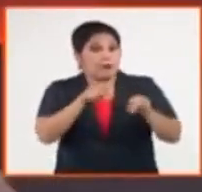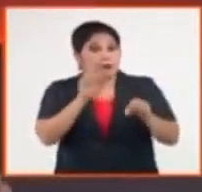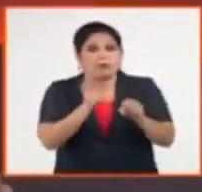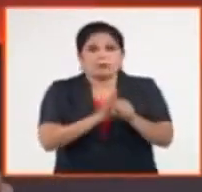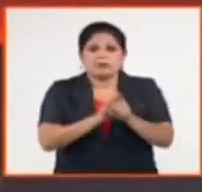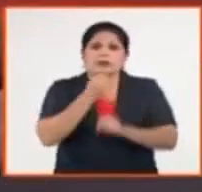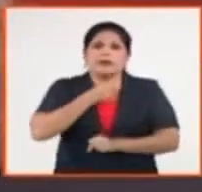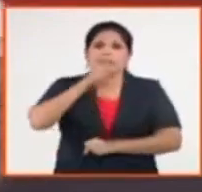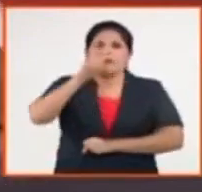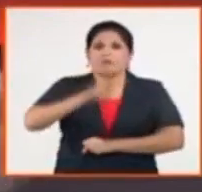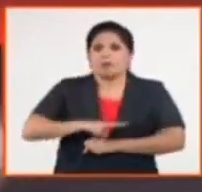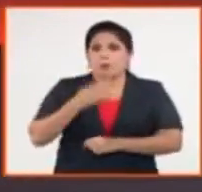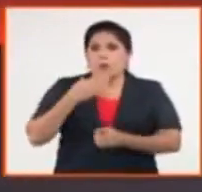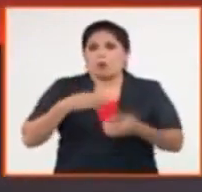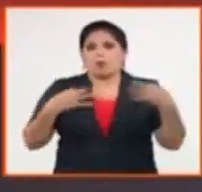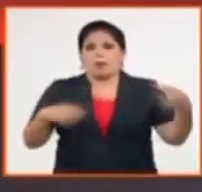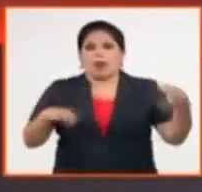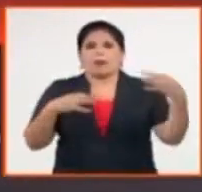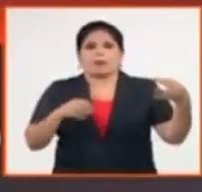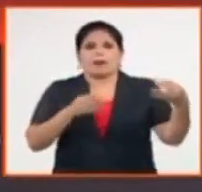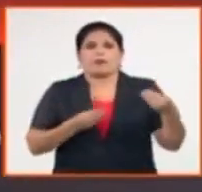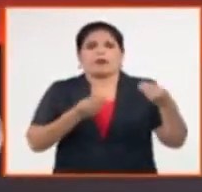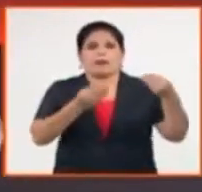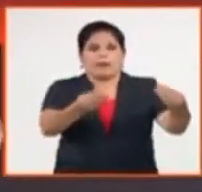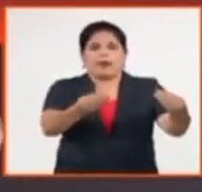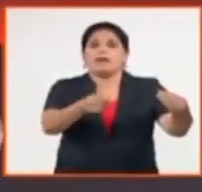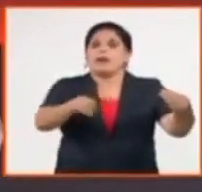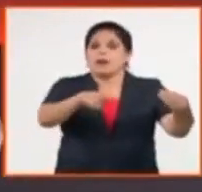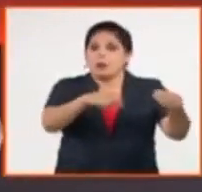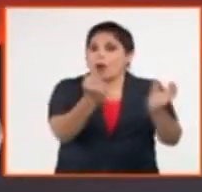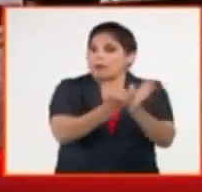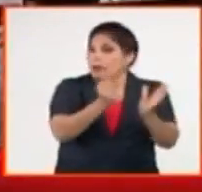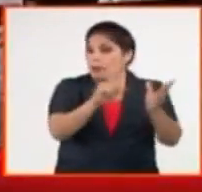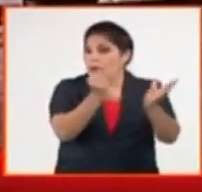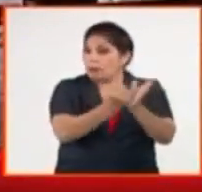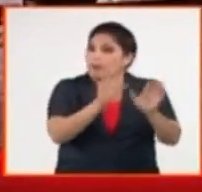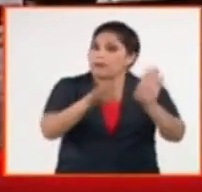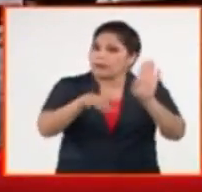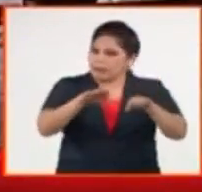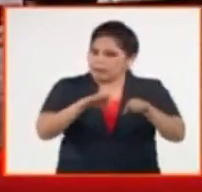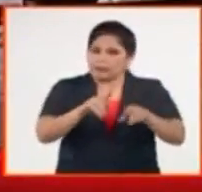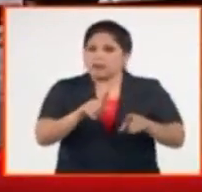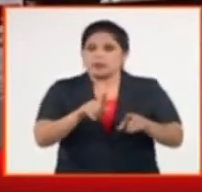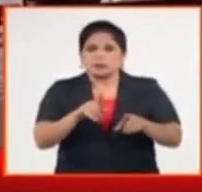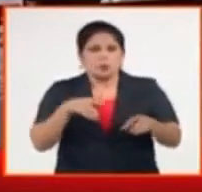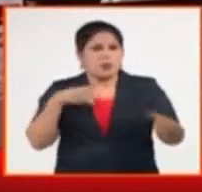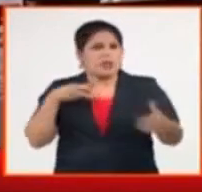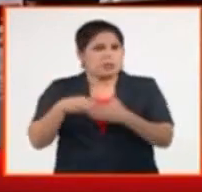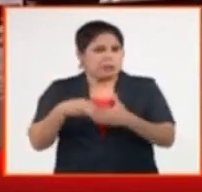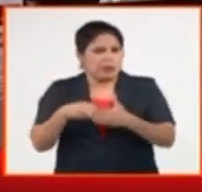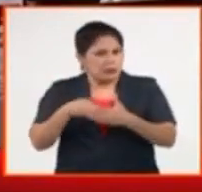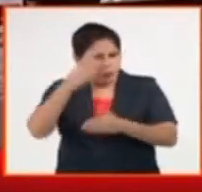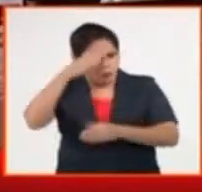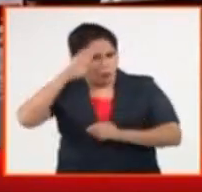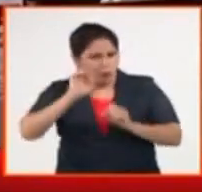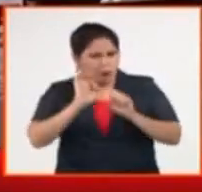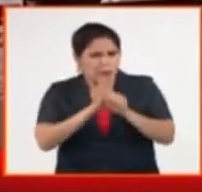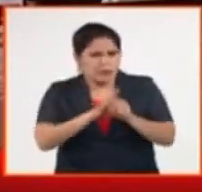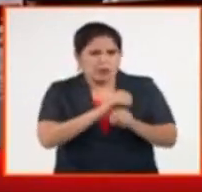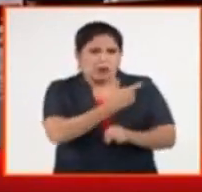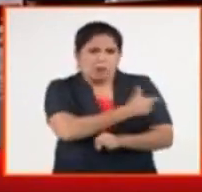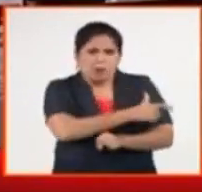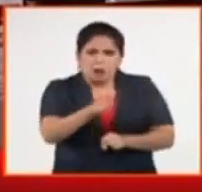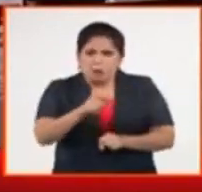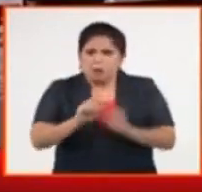evaluar la documentación que le entreguen. Que eso, Rolando, como se ha explicado otras veces, no impide para nada que Cuba siga desarrollando la